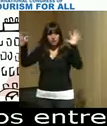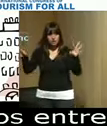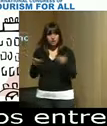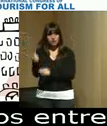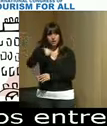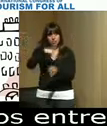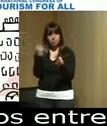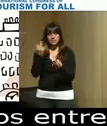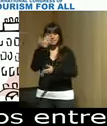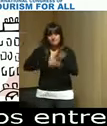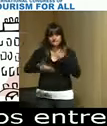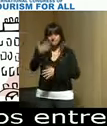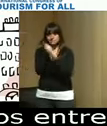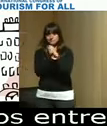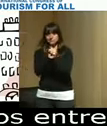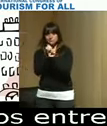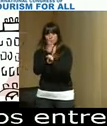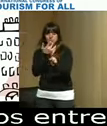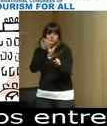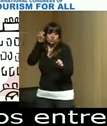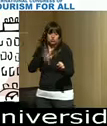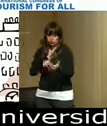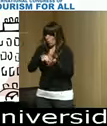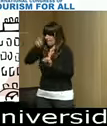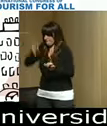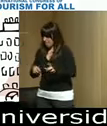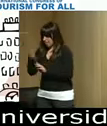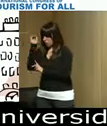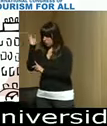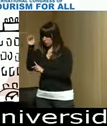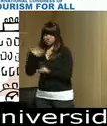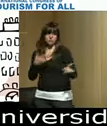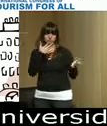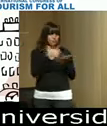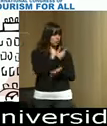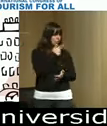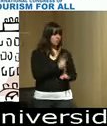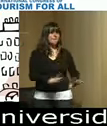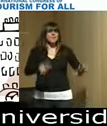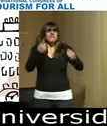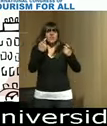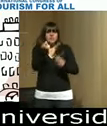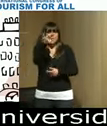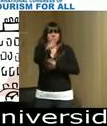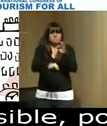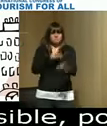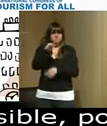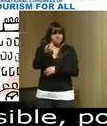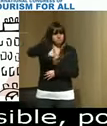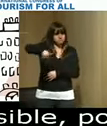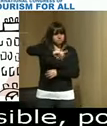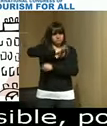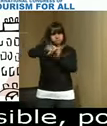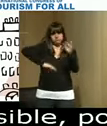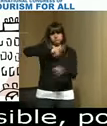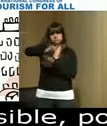de congresos y evidentemente no nos podemos conocer todos, ¿no? Pero sí que vemos también un poco de descoordinación, porque sabemos que hay gente que está trabajando en estos